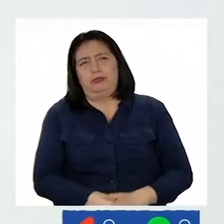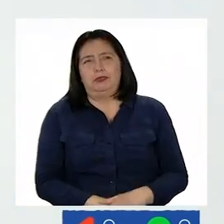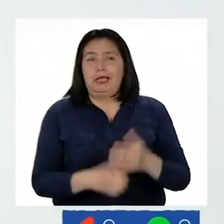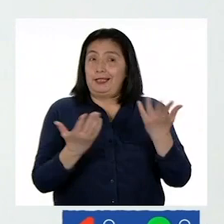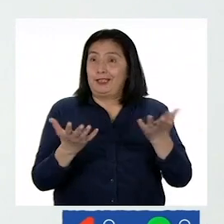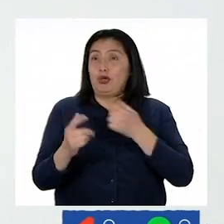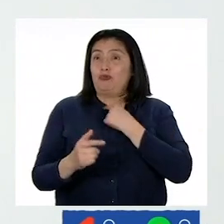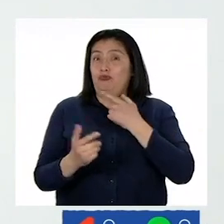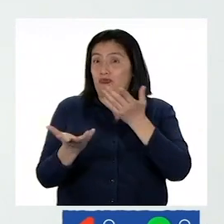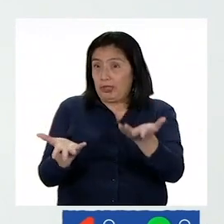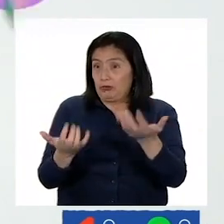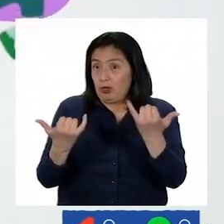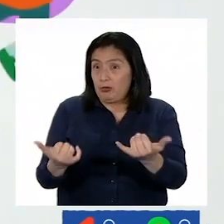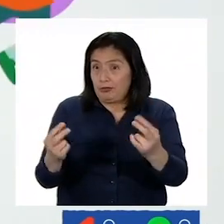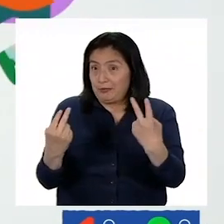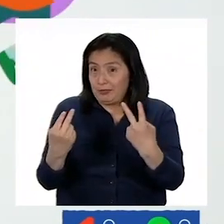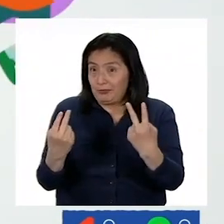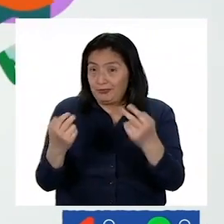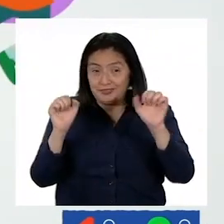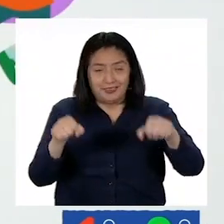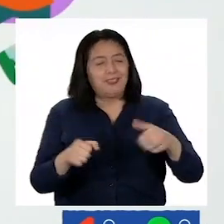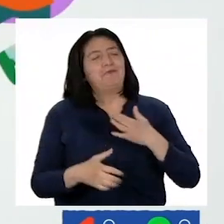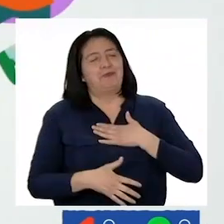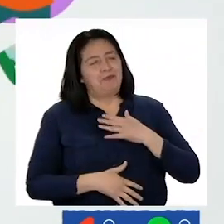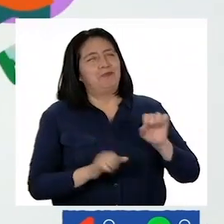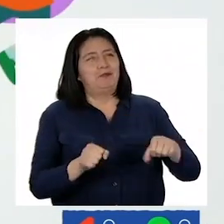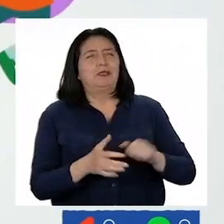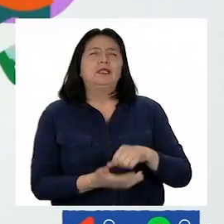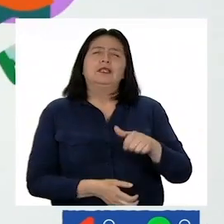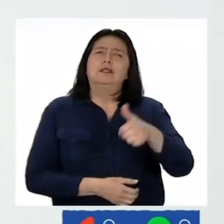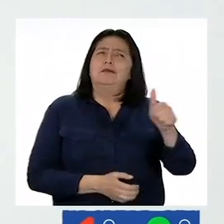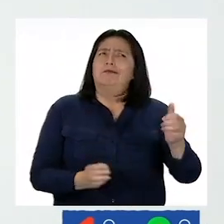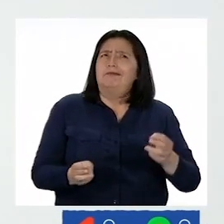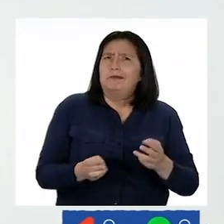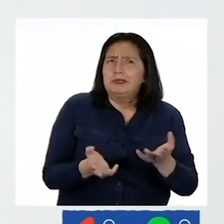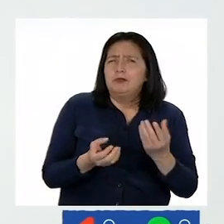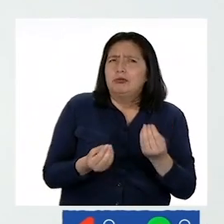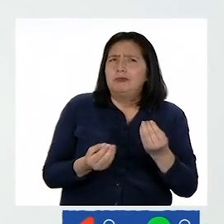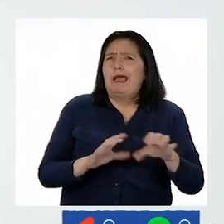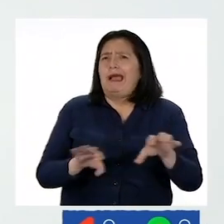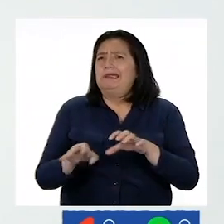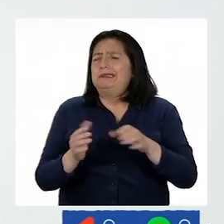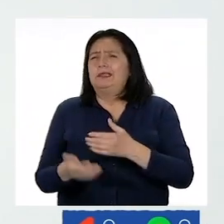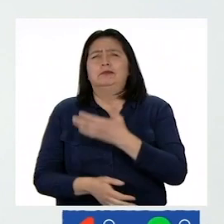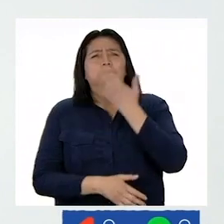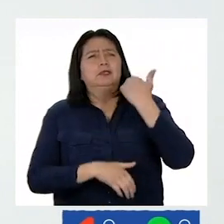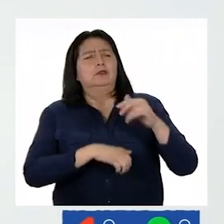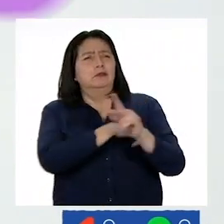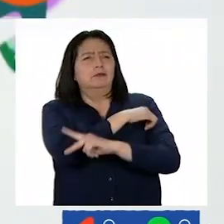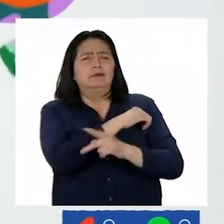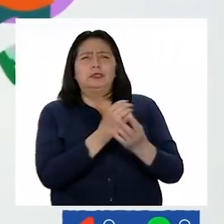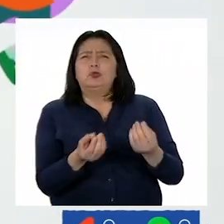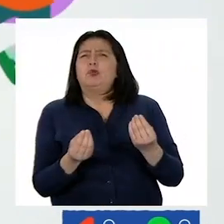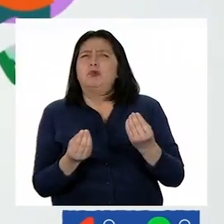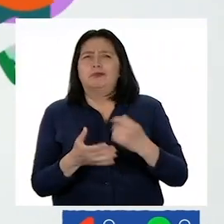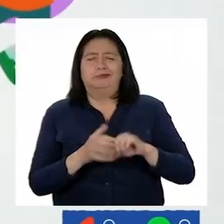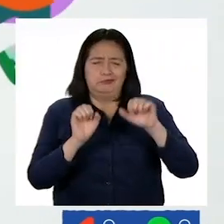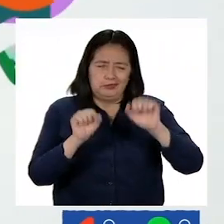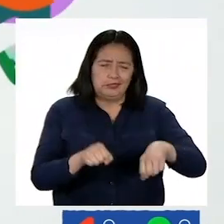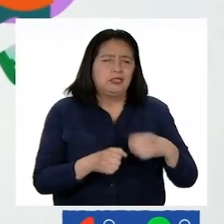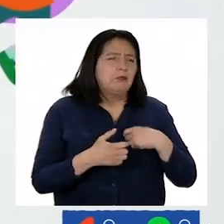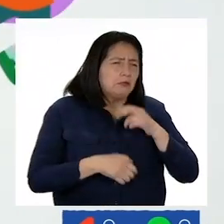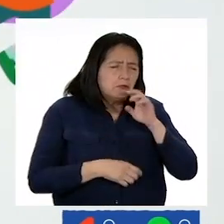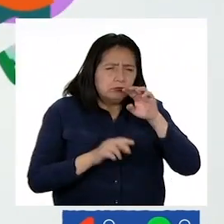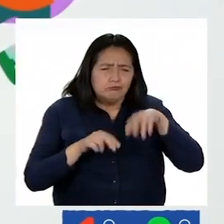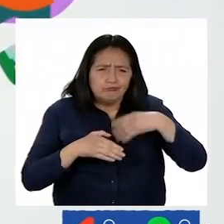¿Les ha gustado el programa de hoy? A mí también. ¿De qué otras formas podemos construir un mejor país? Vamos a seguir